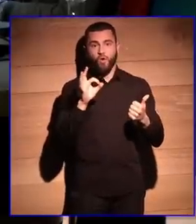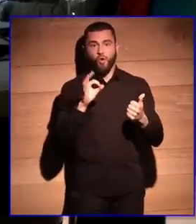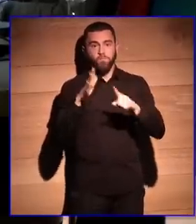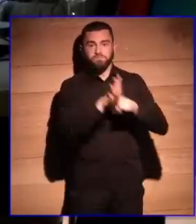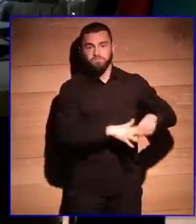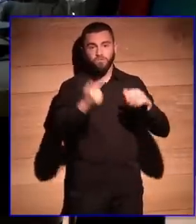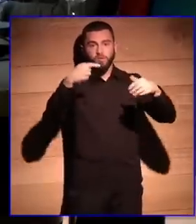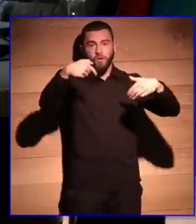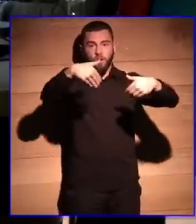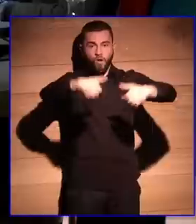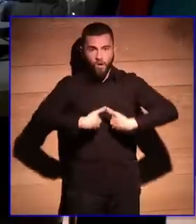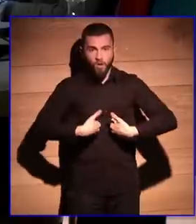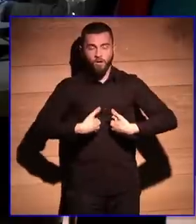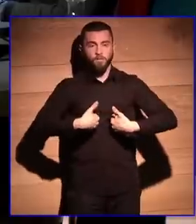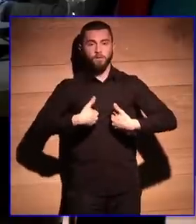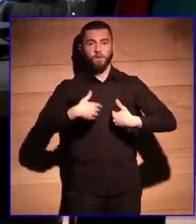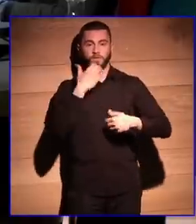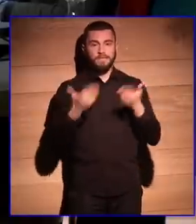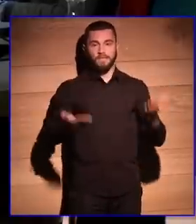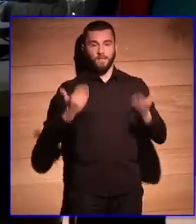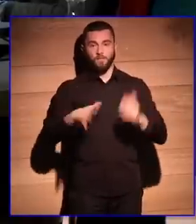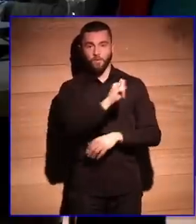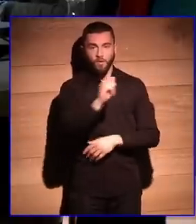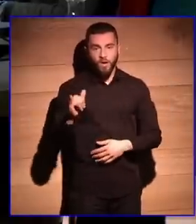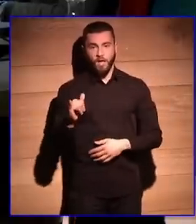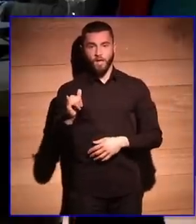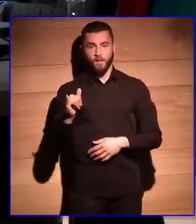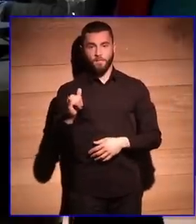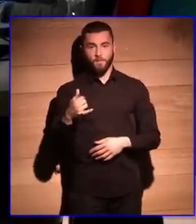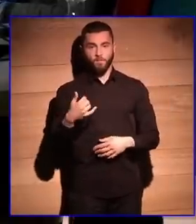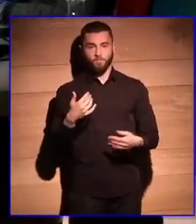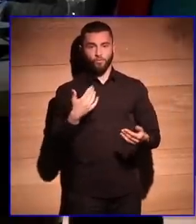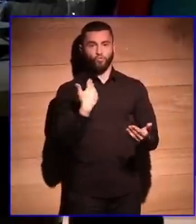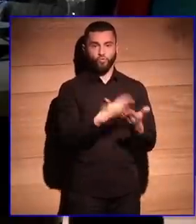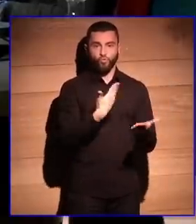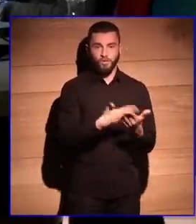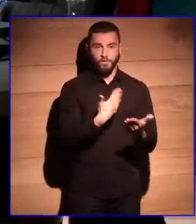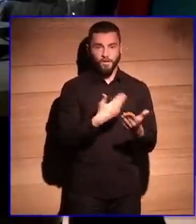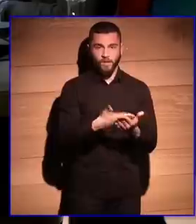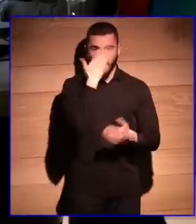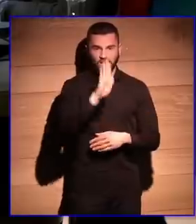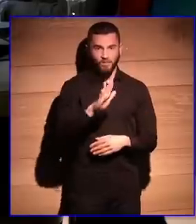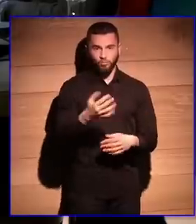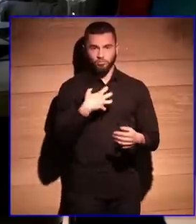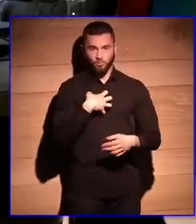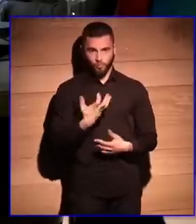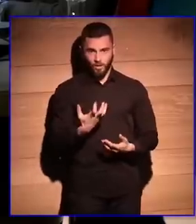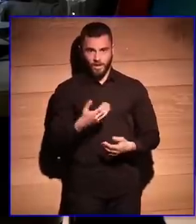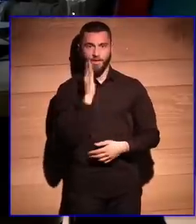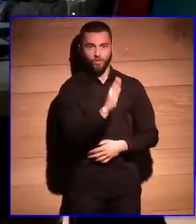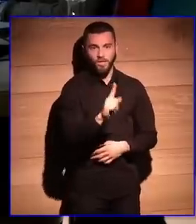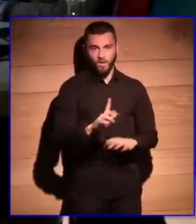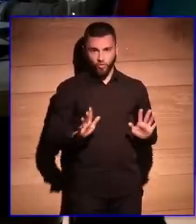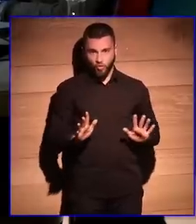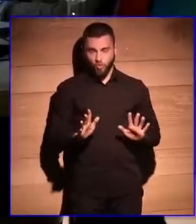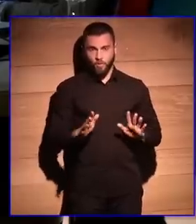vez equilibradas las cosas. No hay ningún tipo de justificación sobre este tipo de actitud, ni hay nada que justificar tampoco, no, tampoco. Ni que condenar.